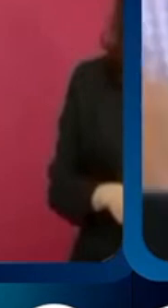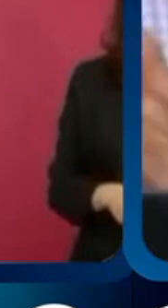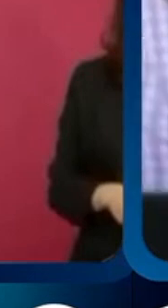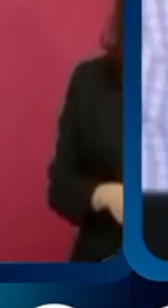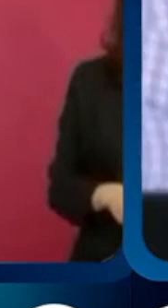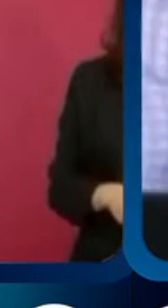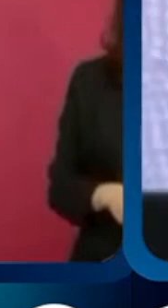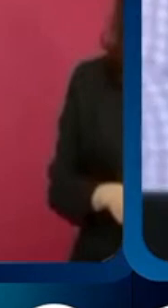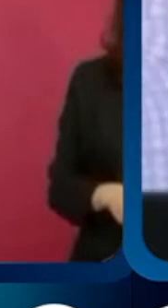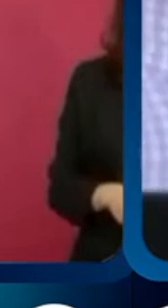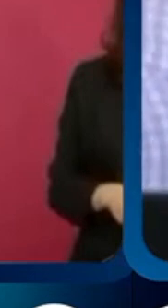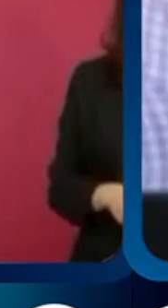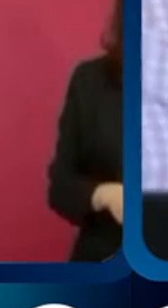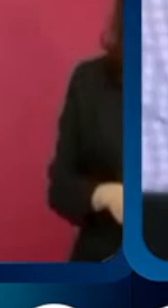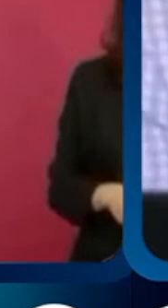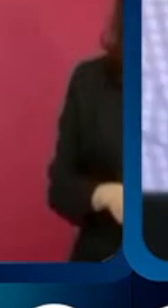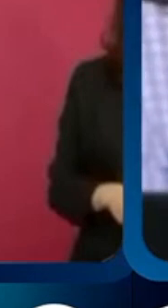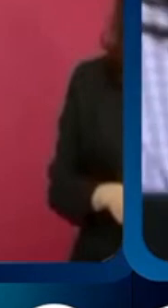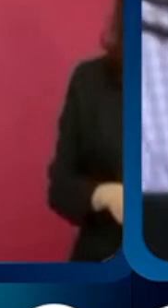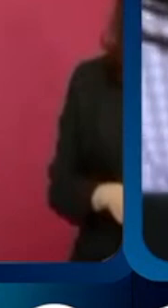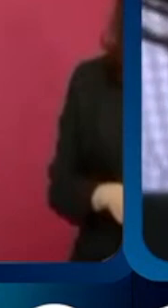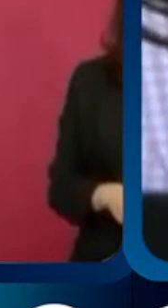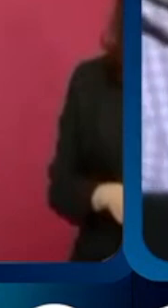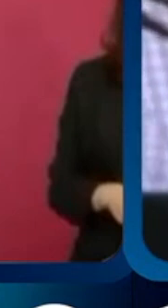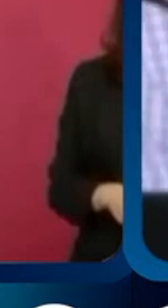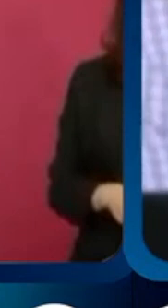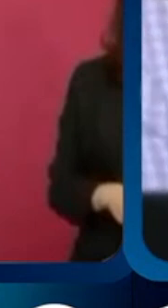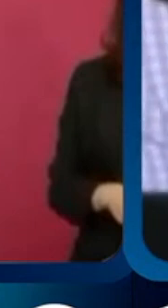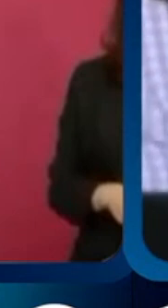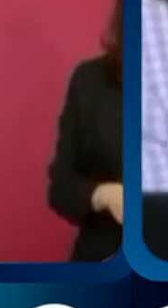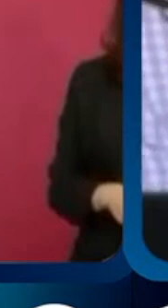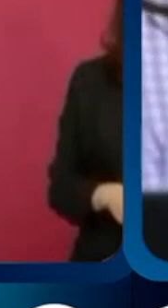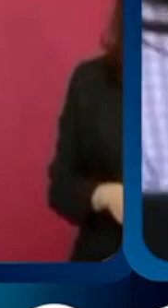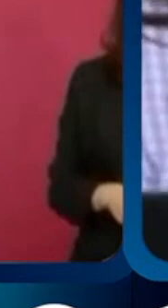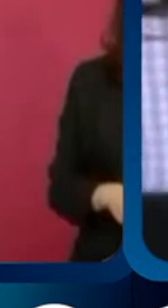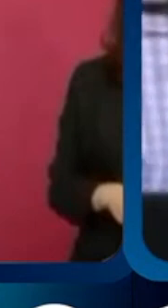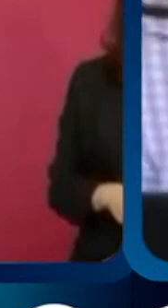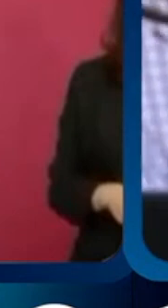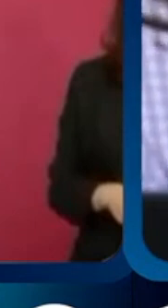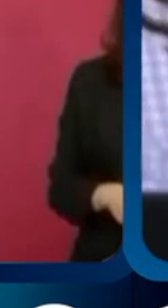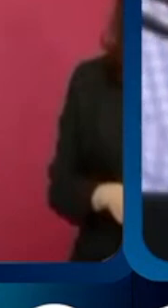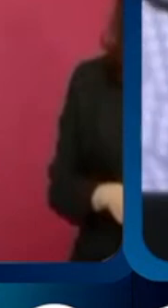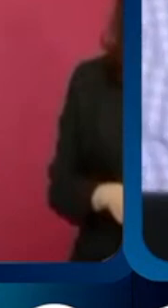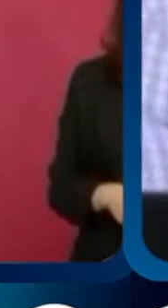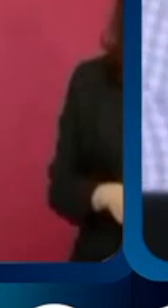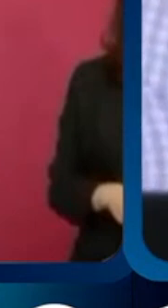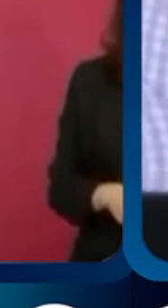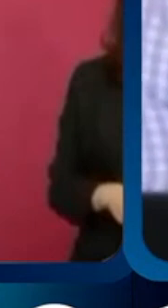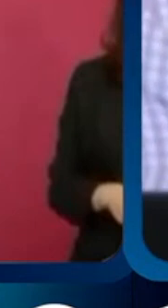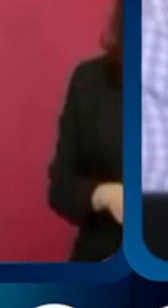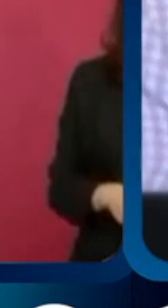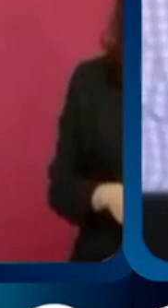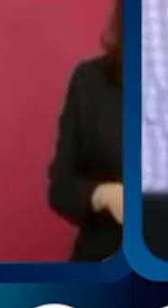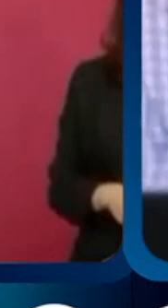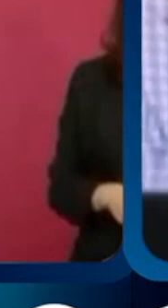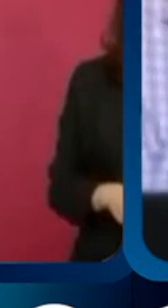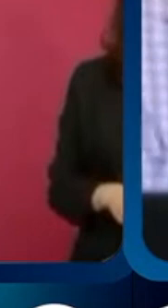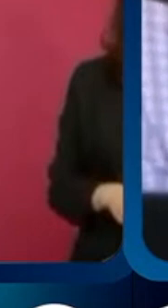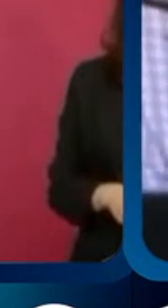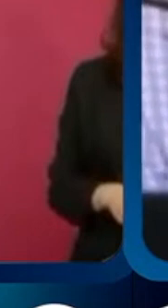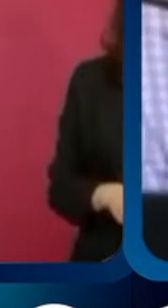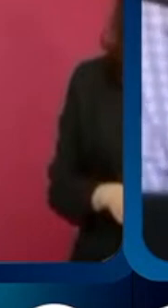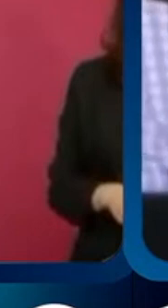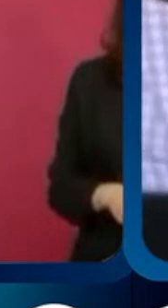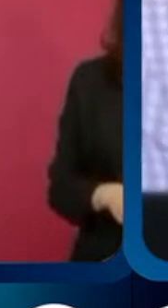si pudieran ya hubieran privatizado el canal de el presidente él no monetiza lo ha dicho en más de una ocasión pero vaya que le iría muy bien